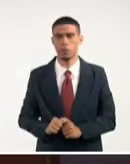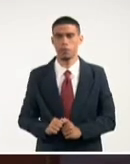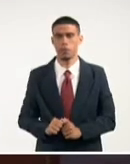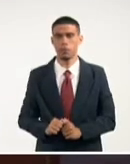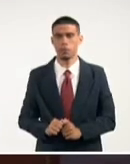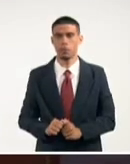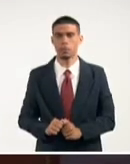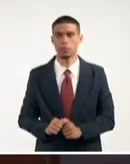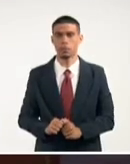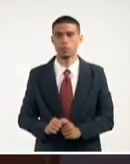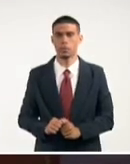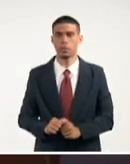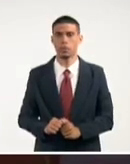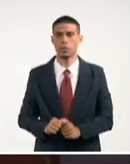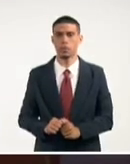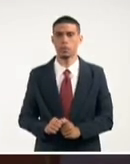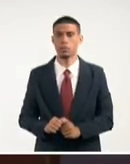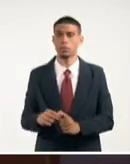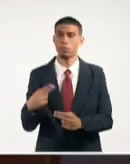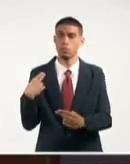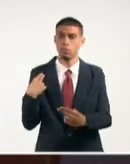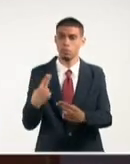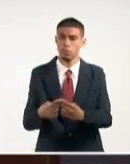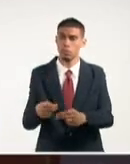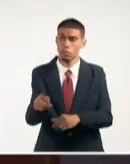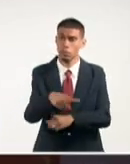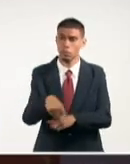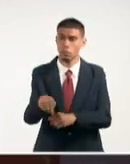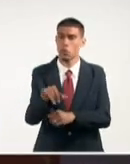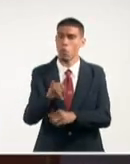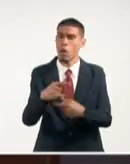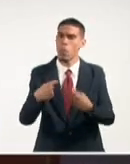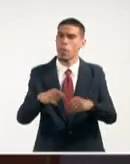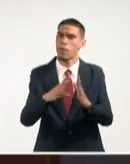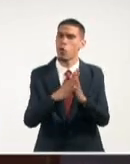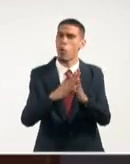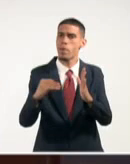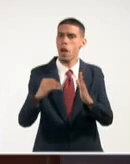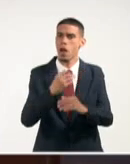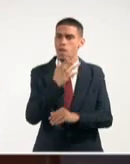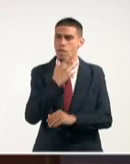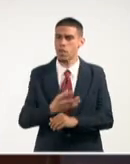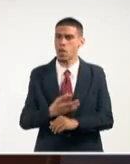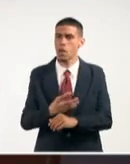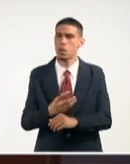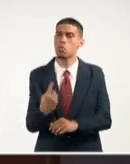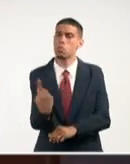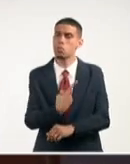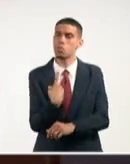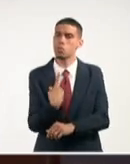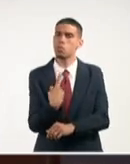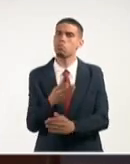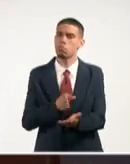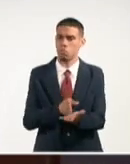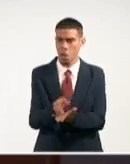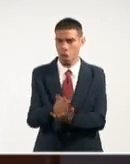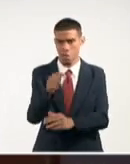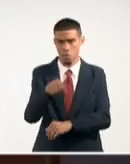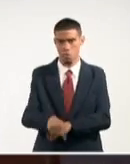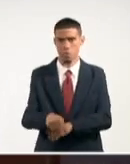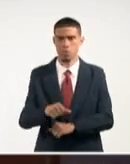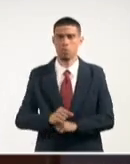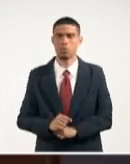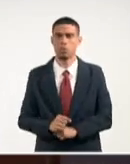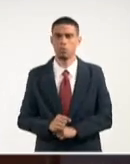Fieles a sus enseñanzas y a su ejemplo, aquí estamos. Y desde la